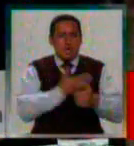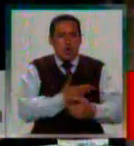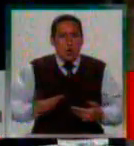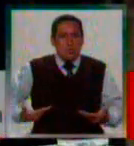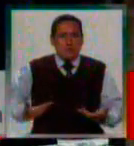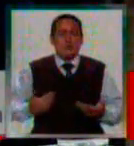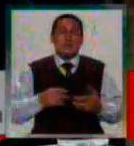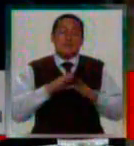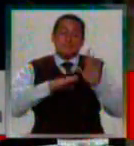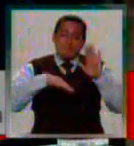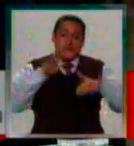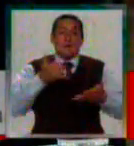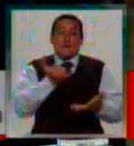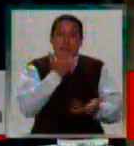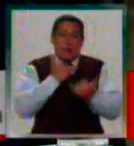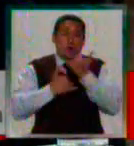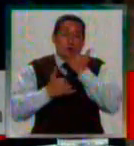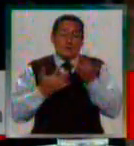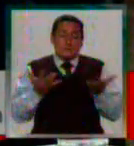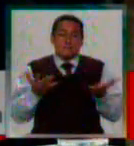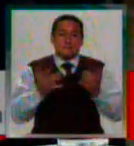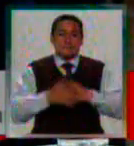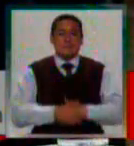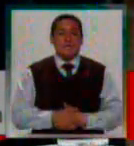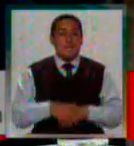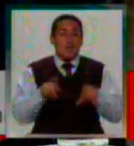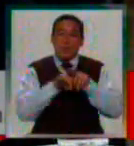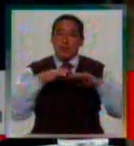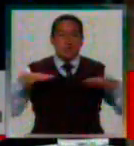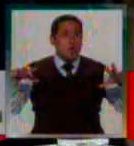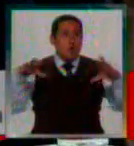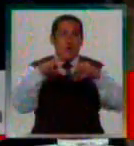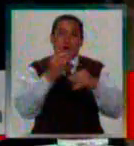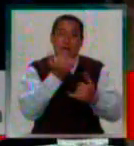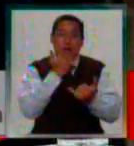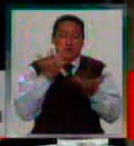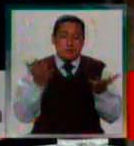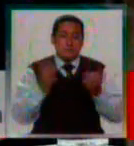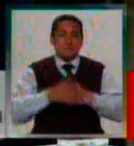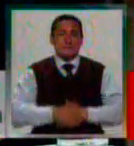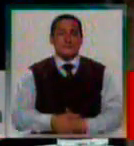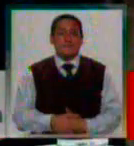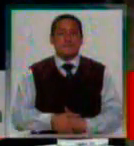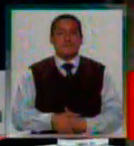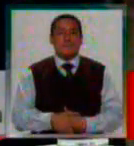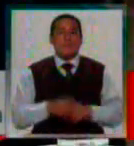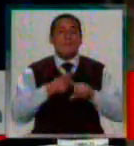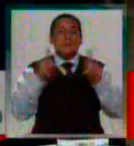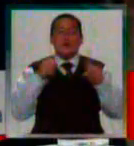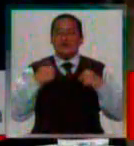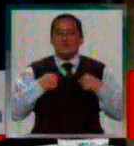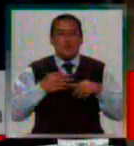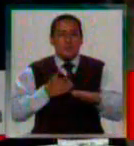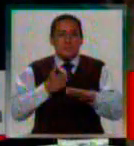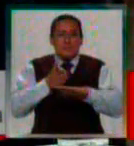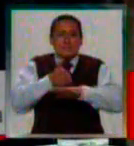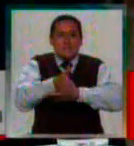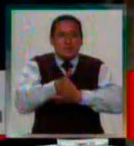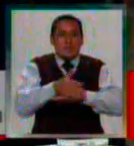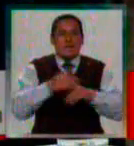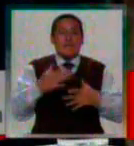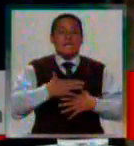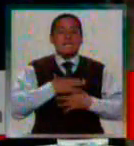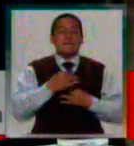cometen errores como todos cometemos errores pero nosotros no estamos eh metiéndonos en en